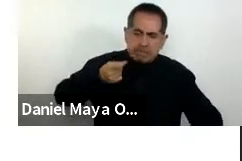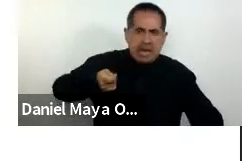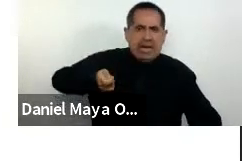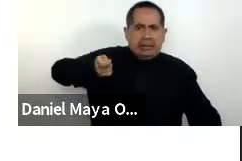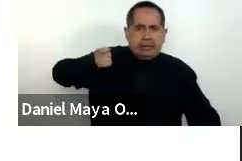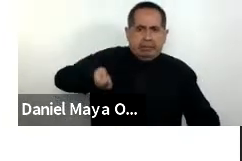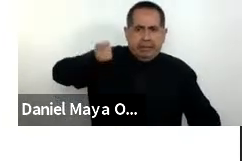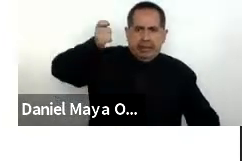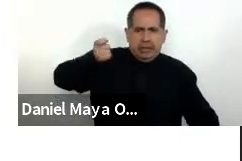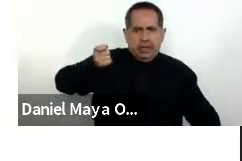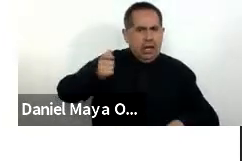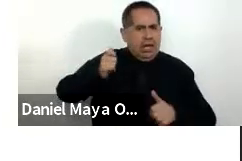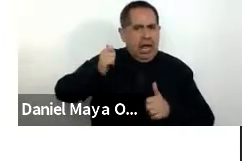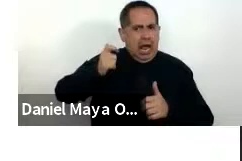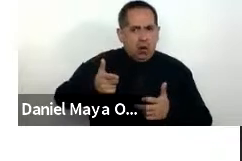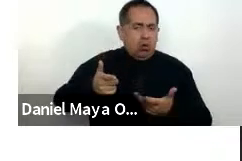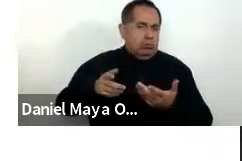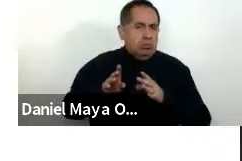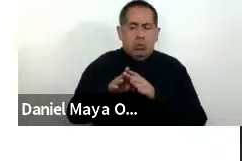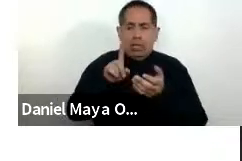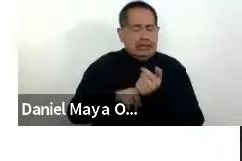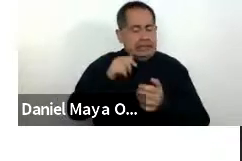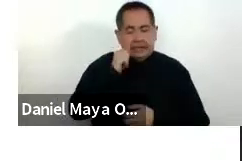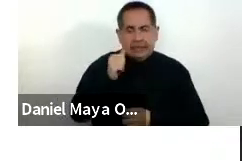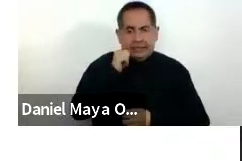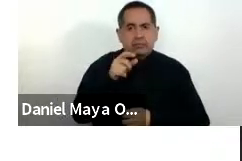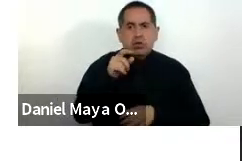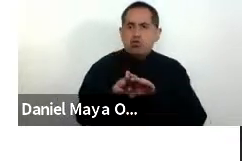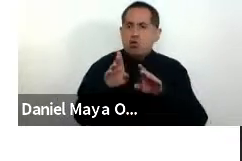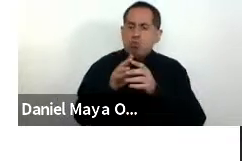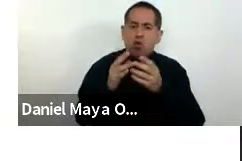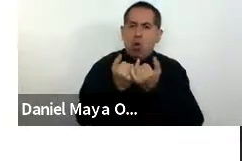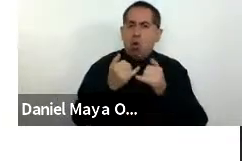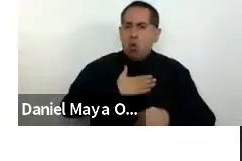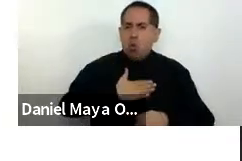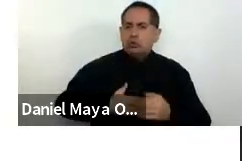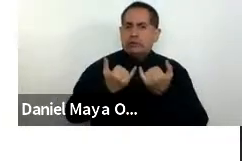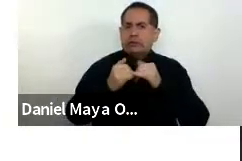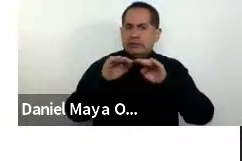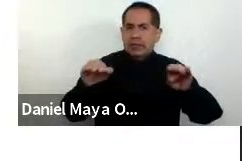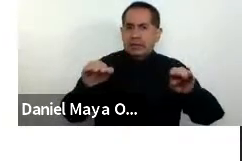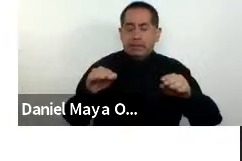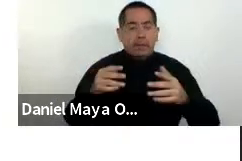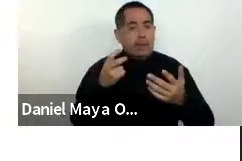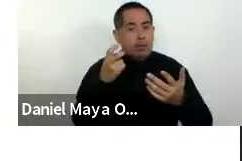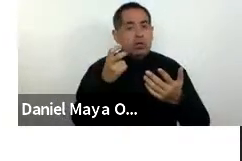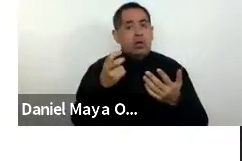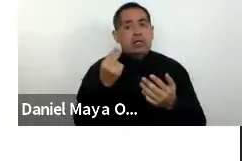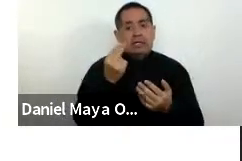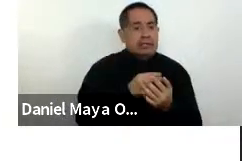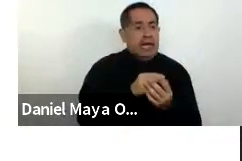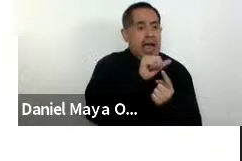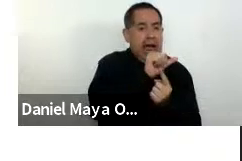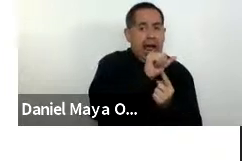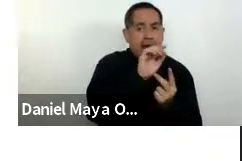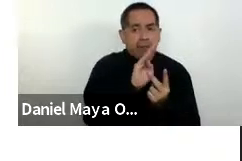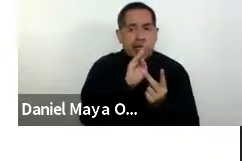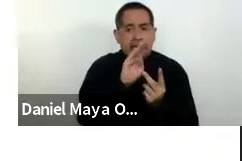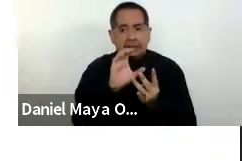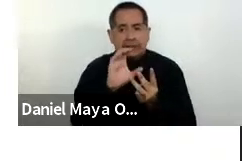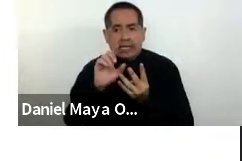sentencia definitiva, prevaleciendo siempre la posibilidad de llegar a un convenio. Para ello, son pasos específicos que marcan los